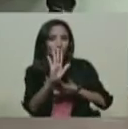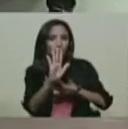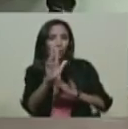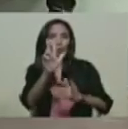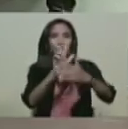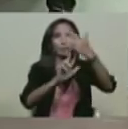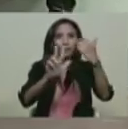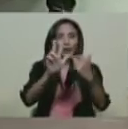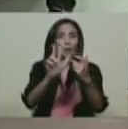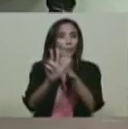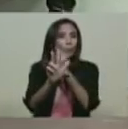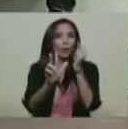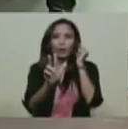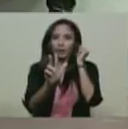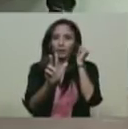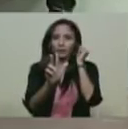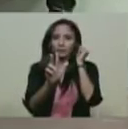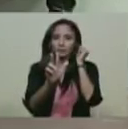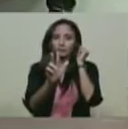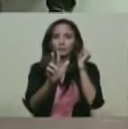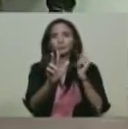mujeres.